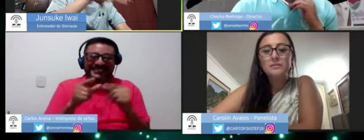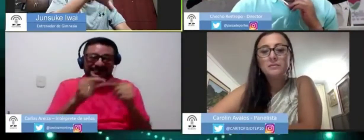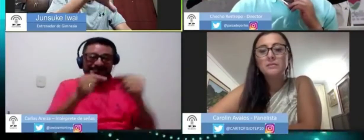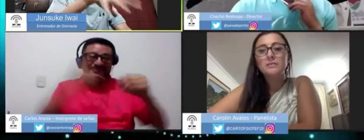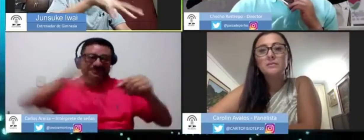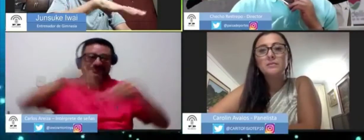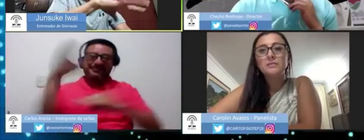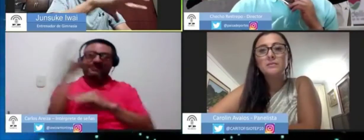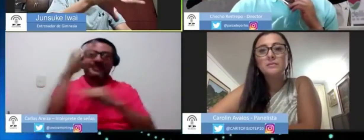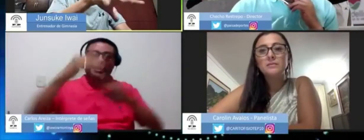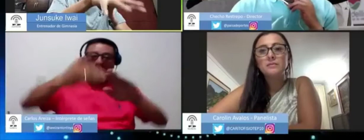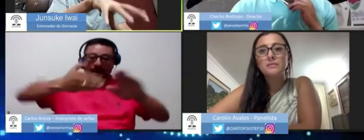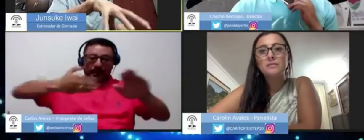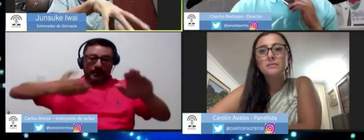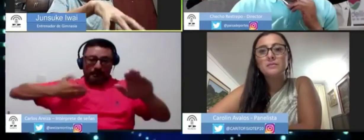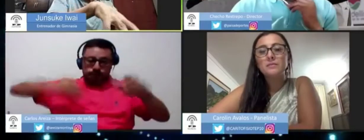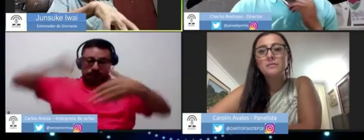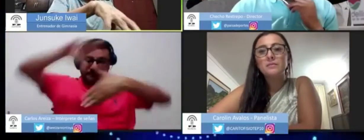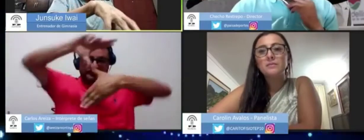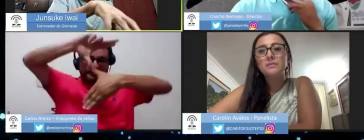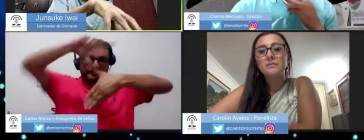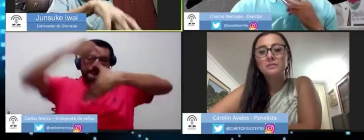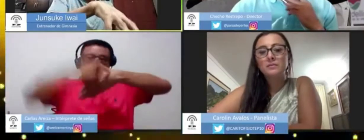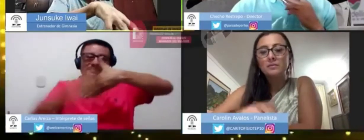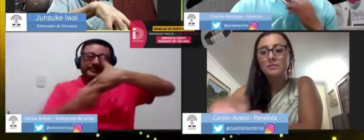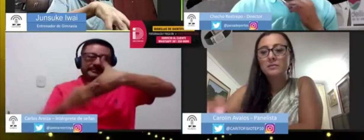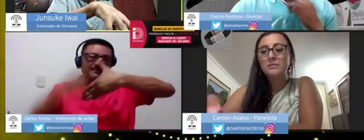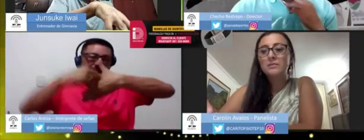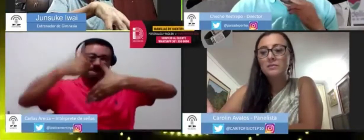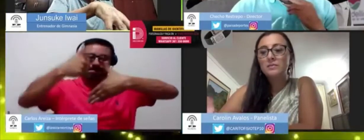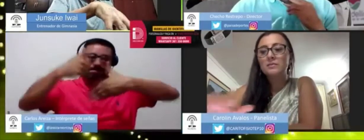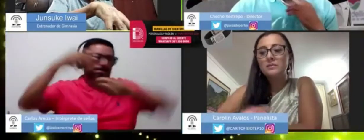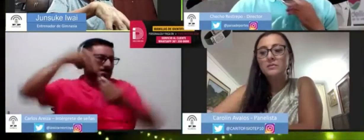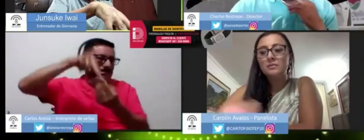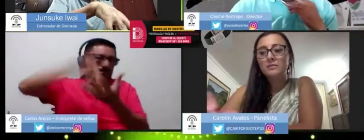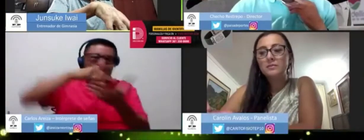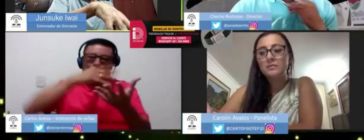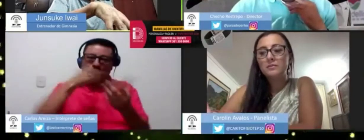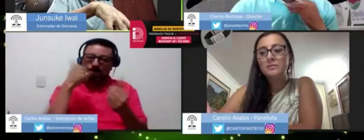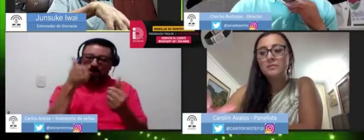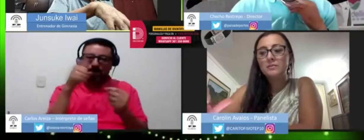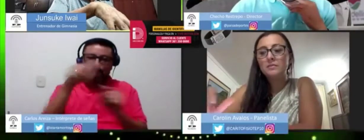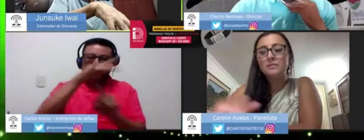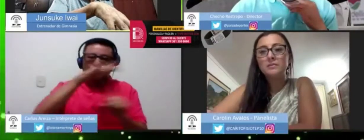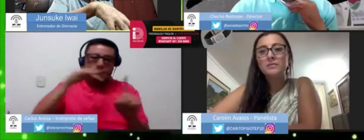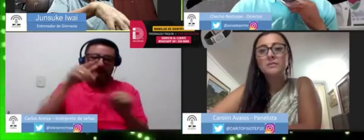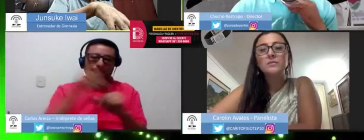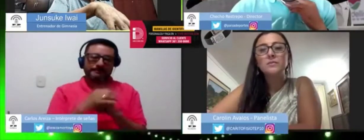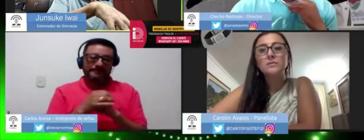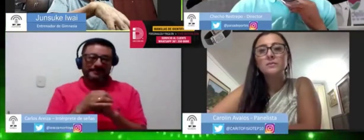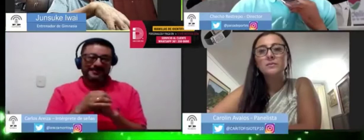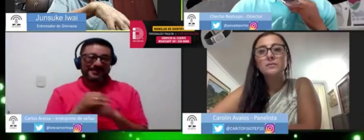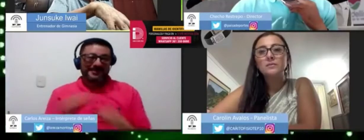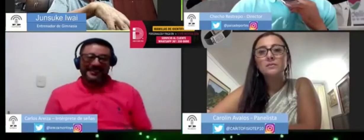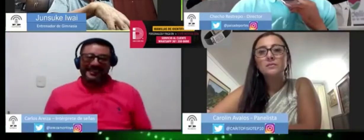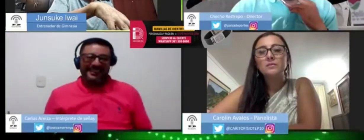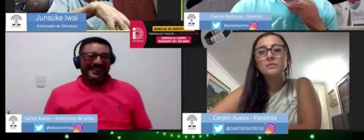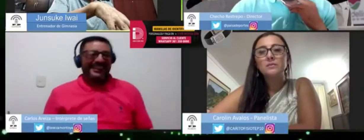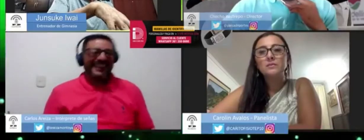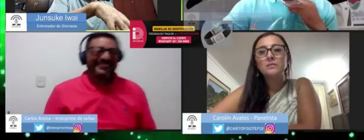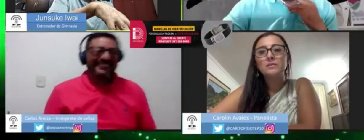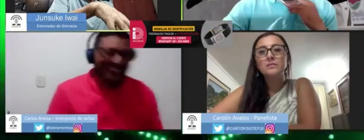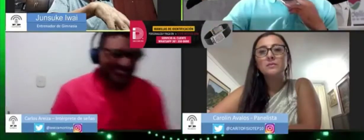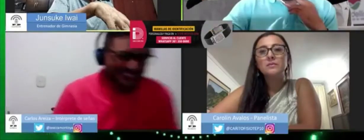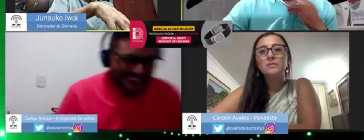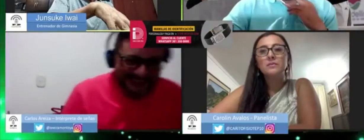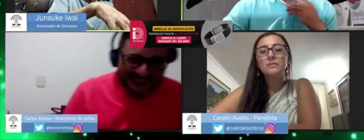alrededor no tiene ese ambiente. No solamente muchachos,